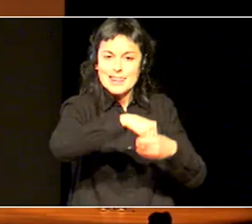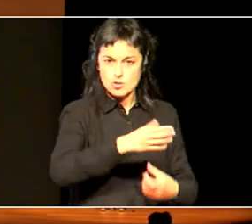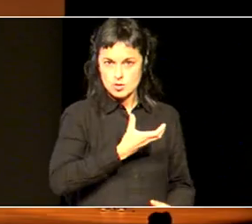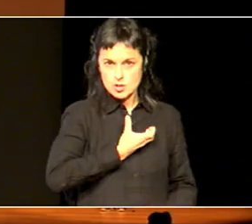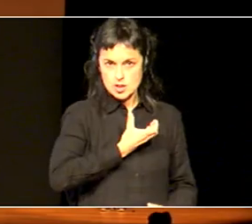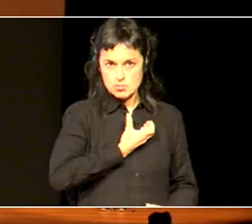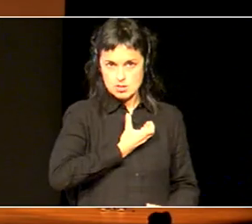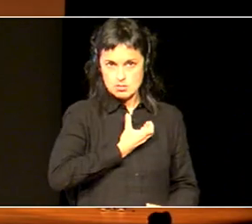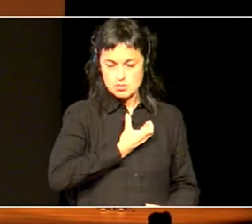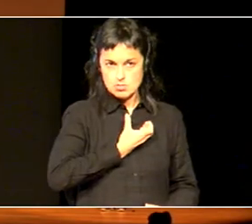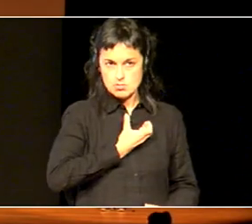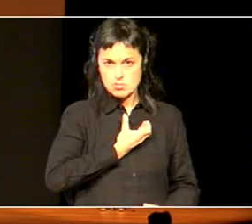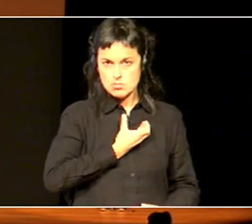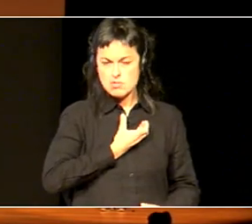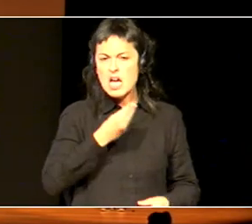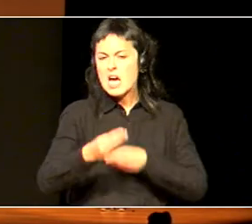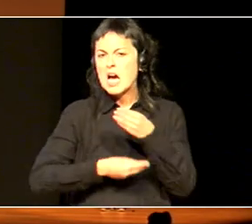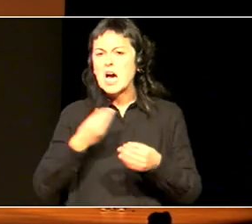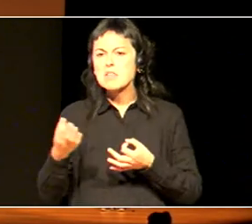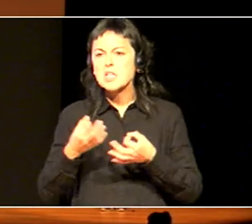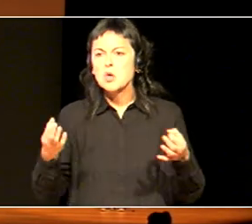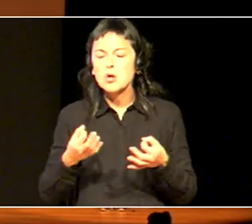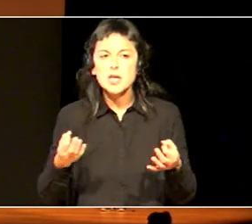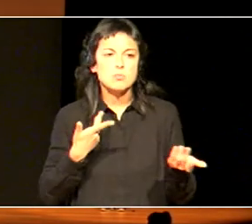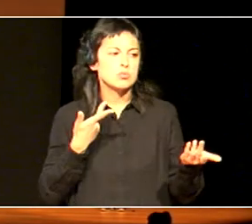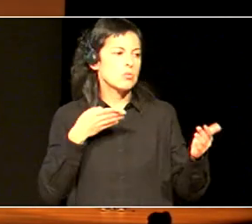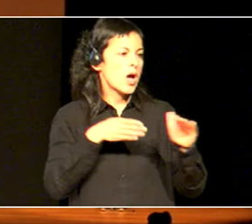haciendo tareas que pueden ser desde el control de acceso,